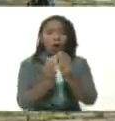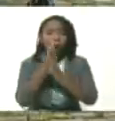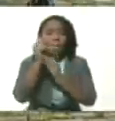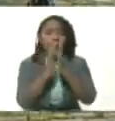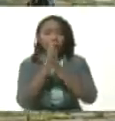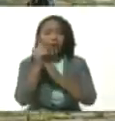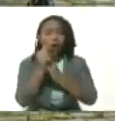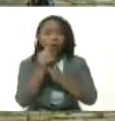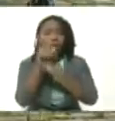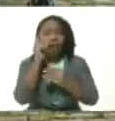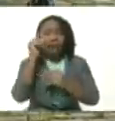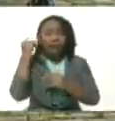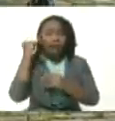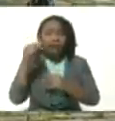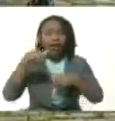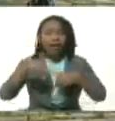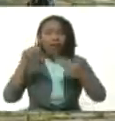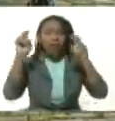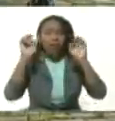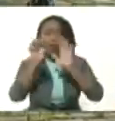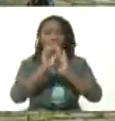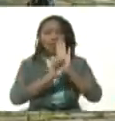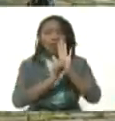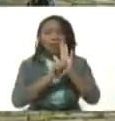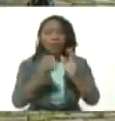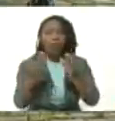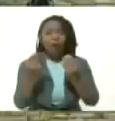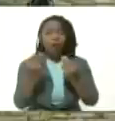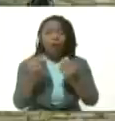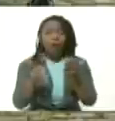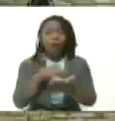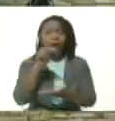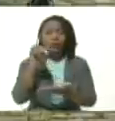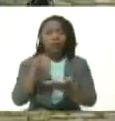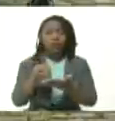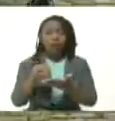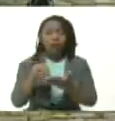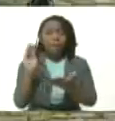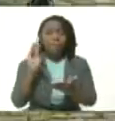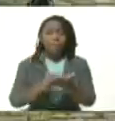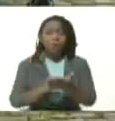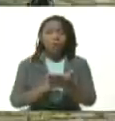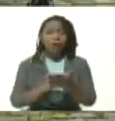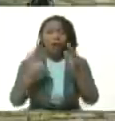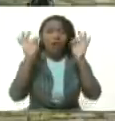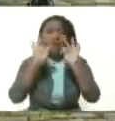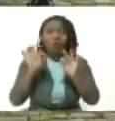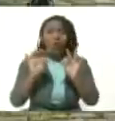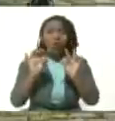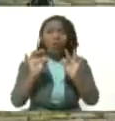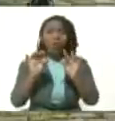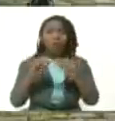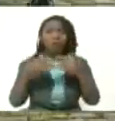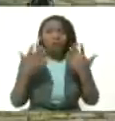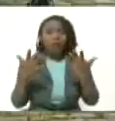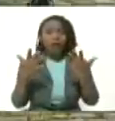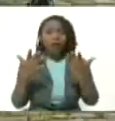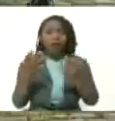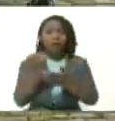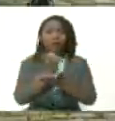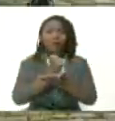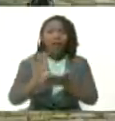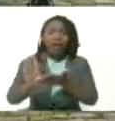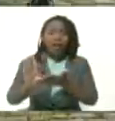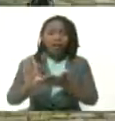y a los emprendedores en esta nueva etapa de la economía nacional. Incorpora la figura de créditos, de